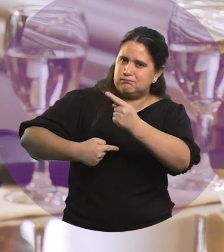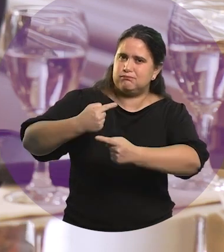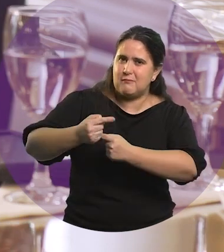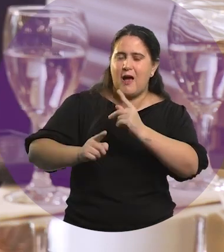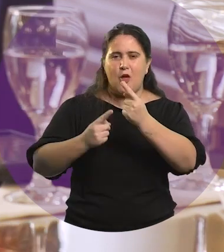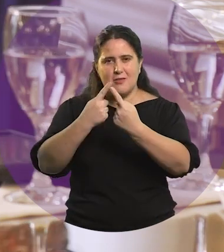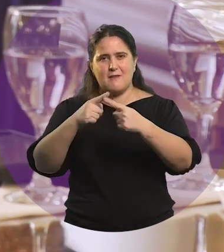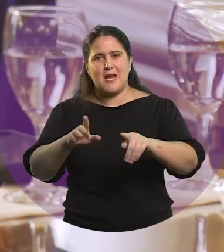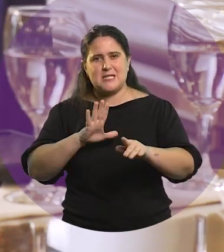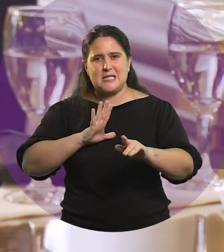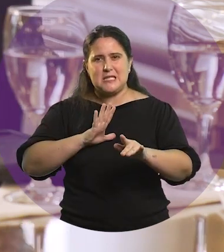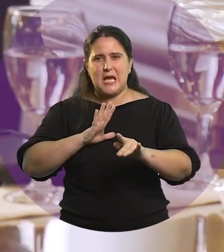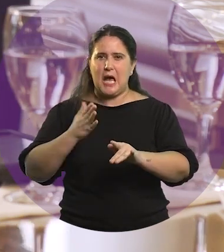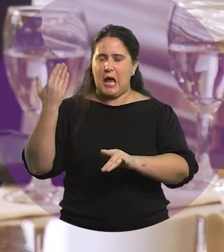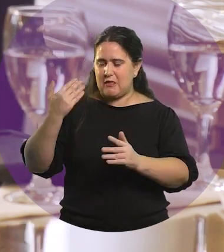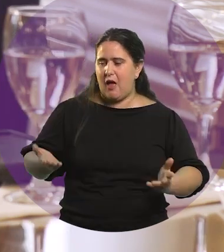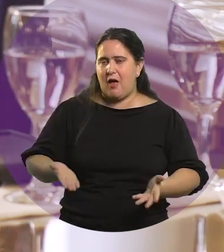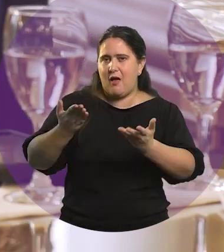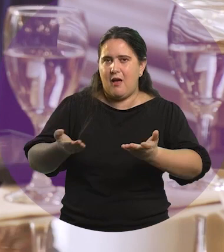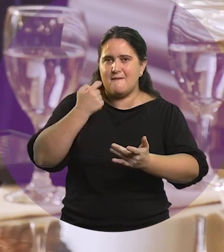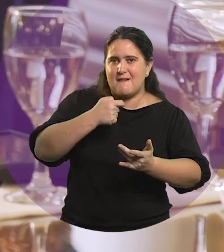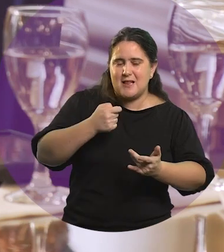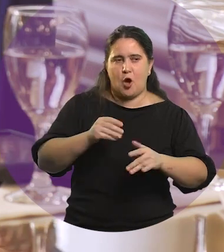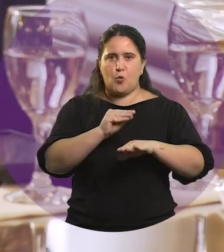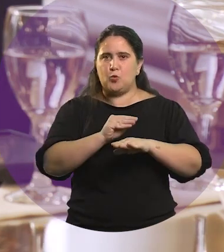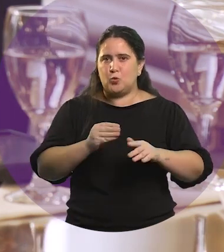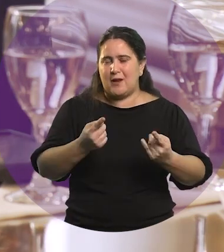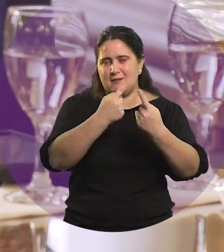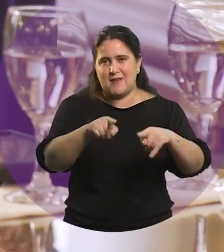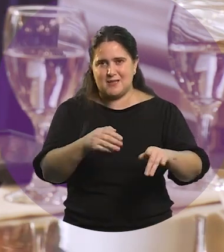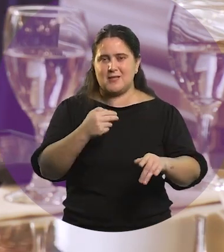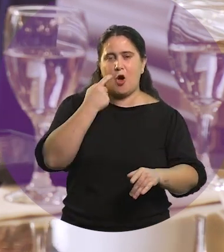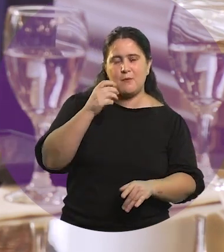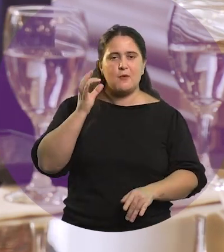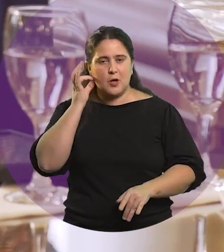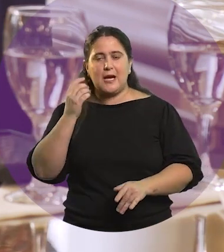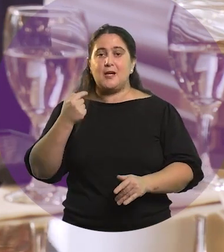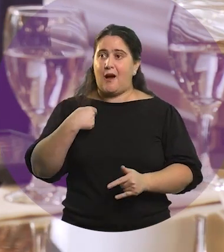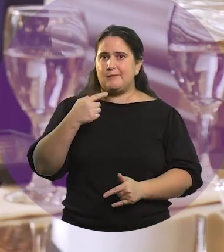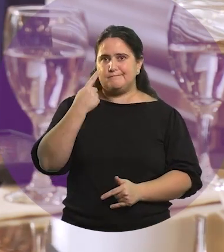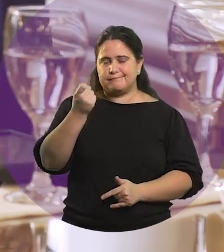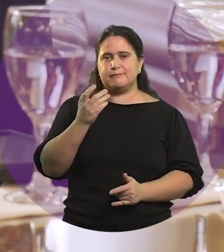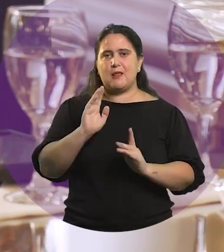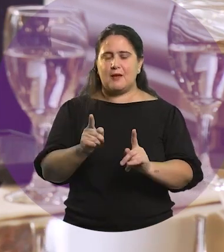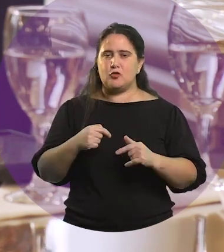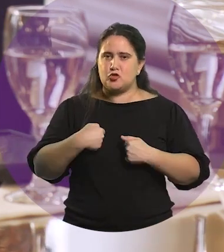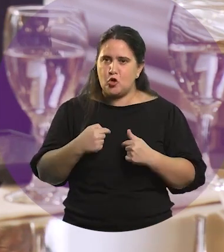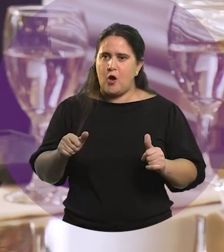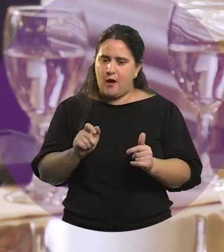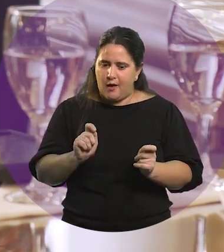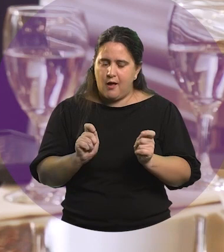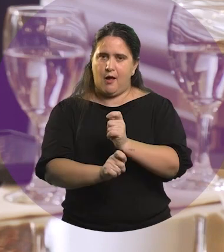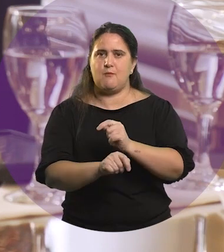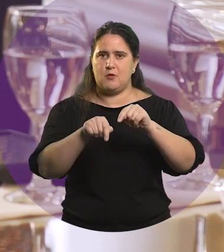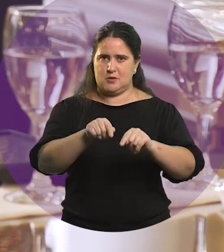aquellas diferencias que venían de los estímulos y de la cultura, yo tenía que hacer que